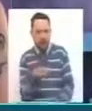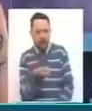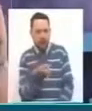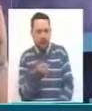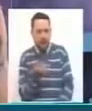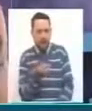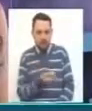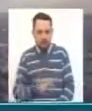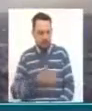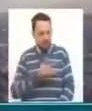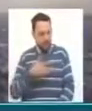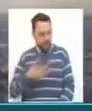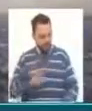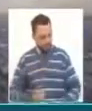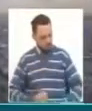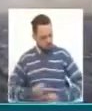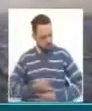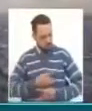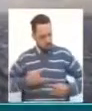oro.